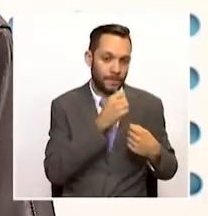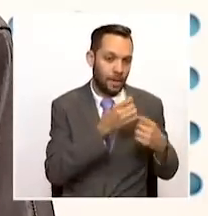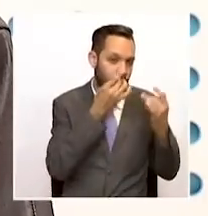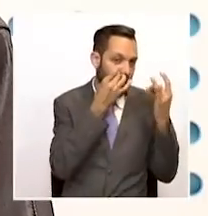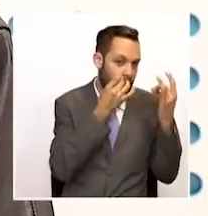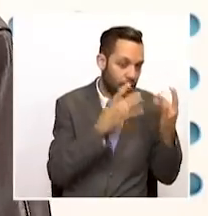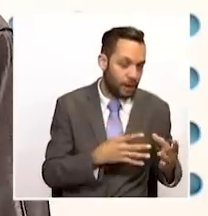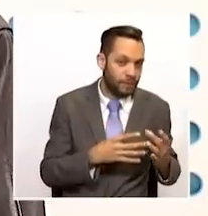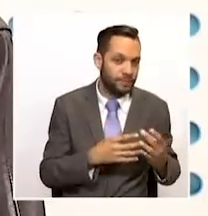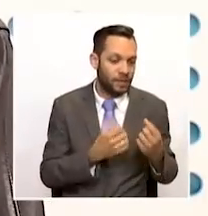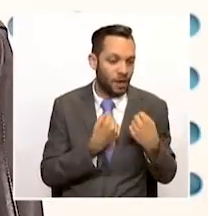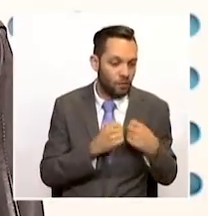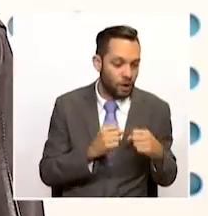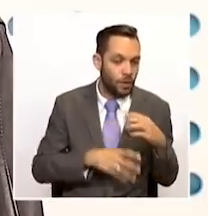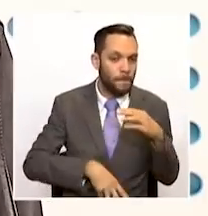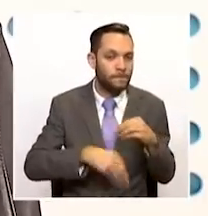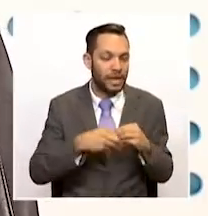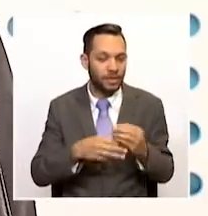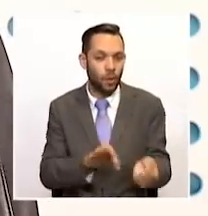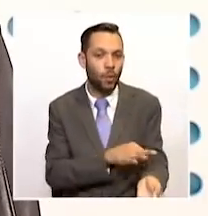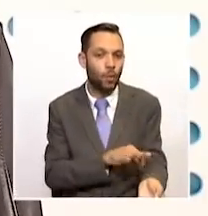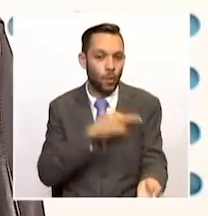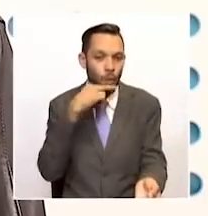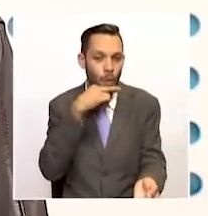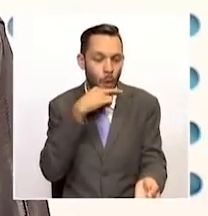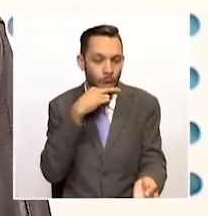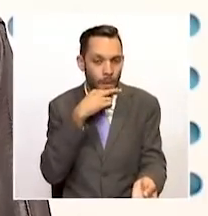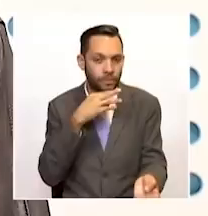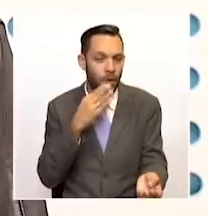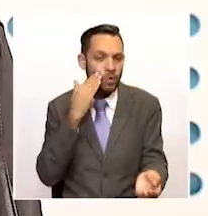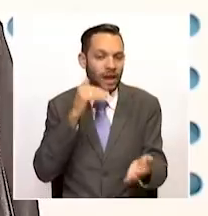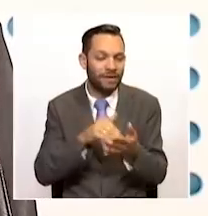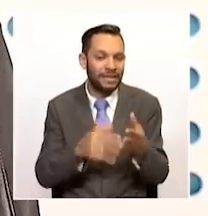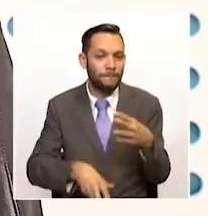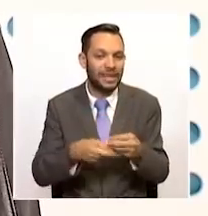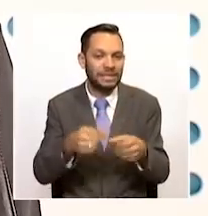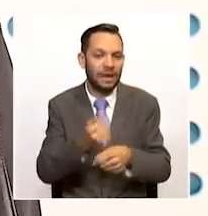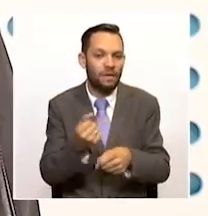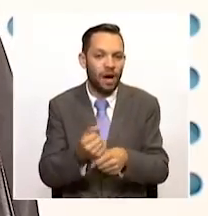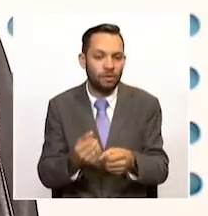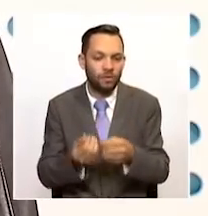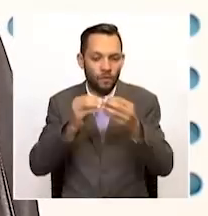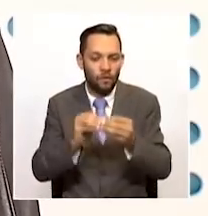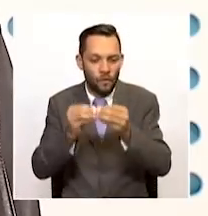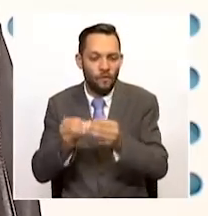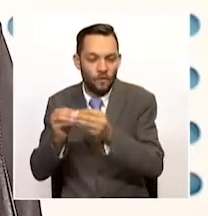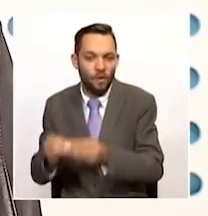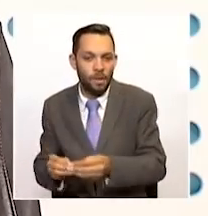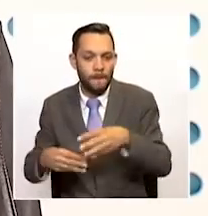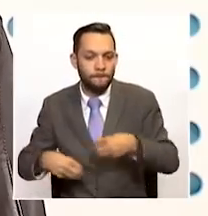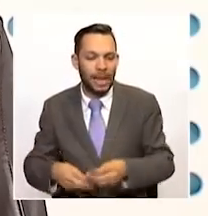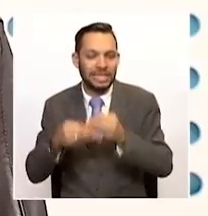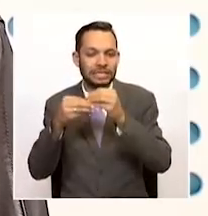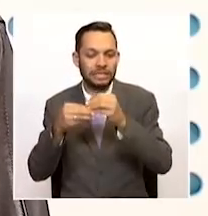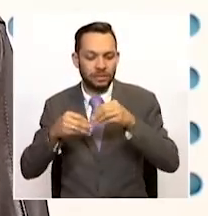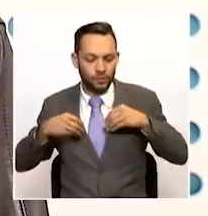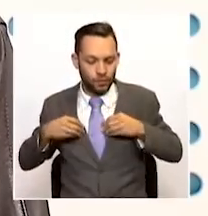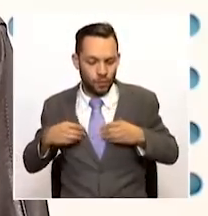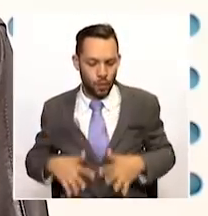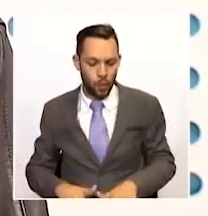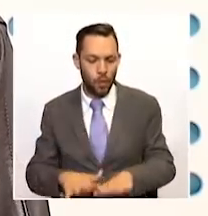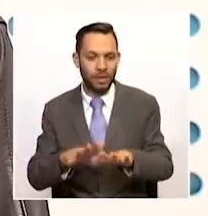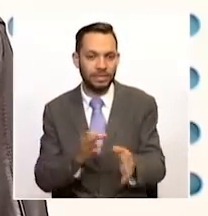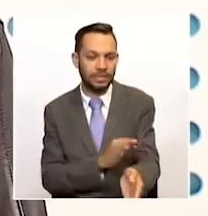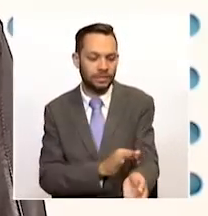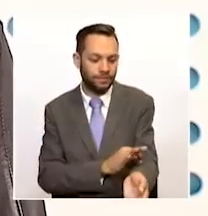trata de reponer esos glóbulos rojos de una manera muy rápida y estamos haciendo un daño y complicando la enfermedad entonces cómo debe ser